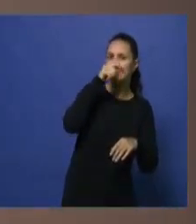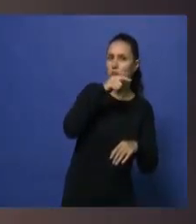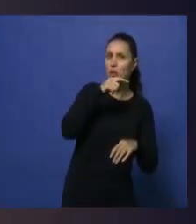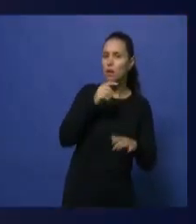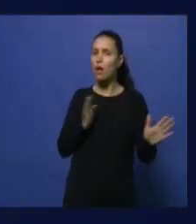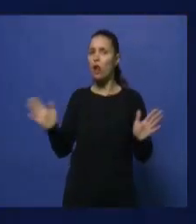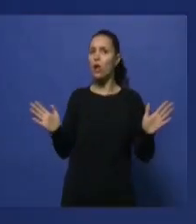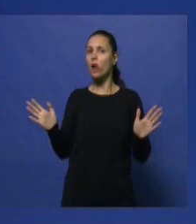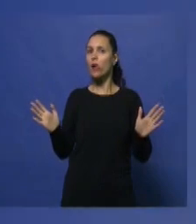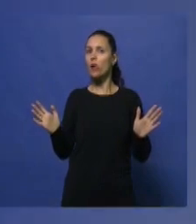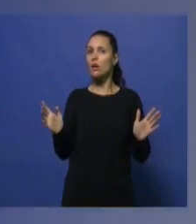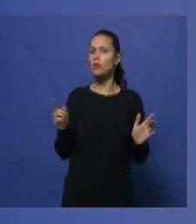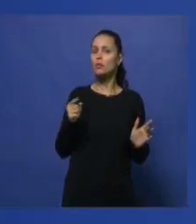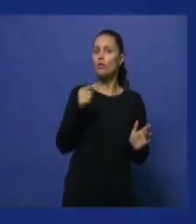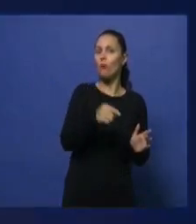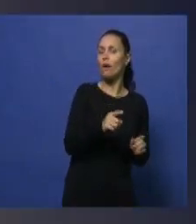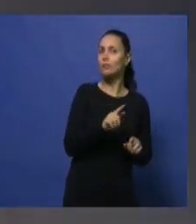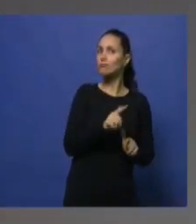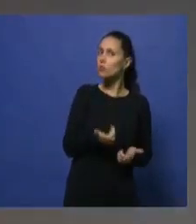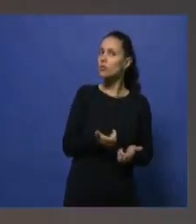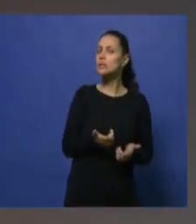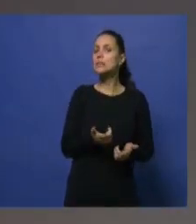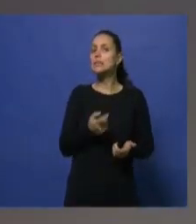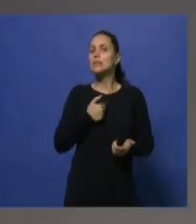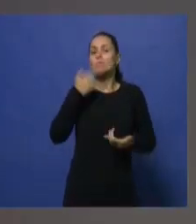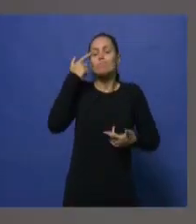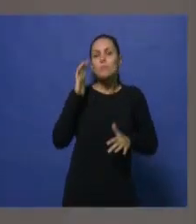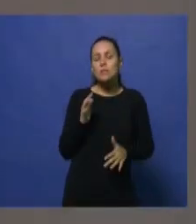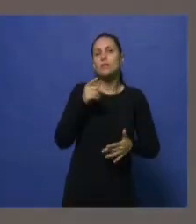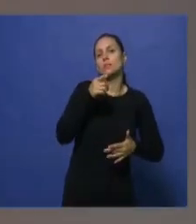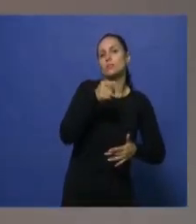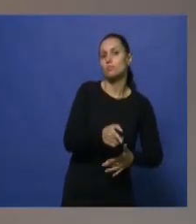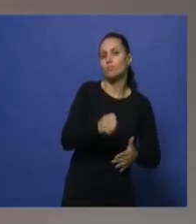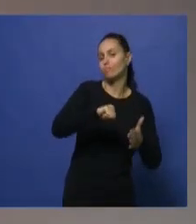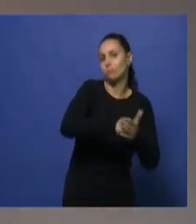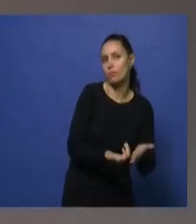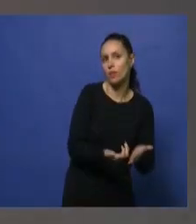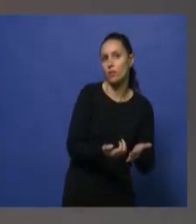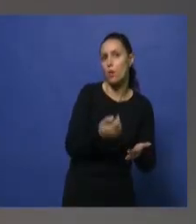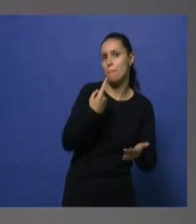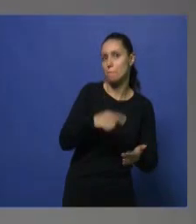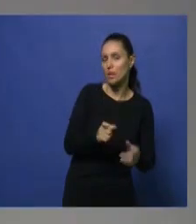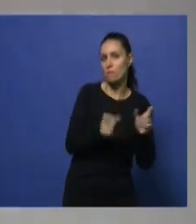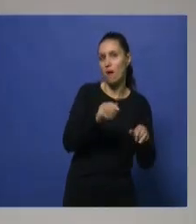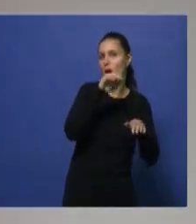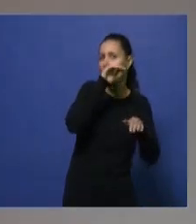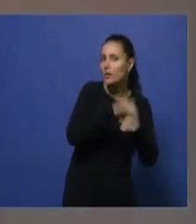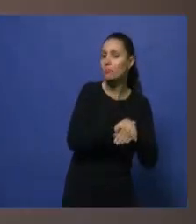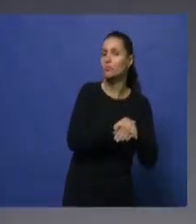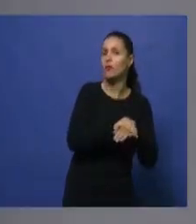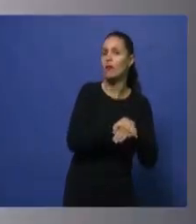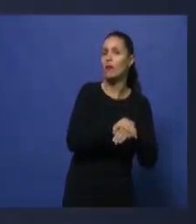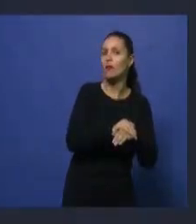siempre salen ahí dijimos ya casi que estaba terminado y nunca la bola está de nuevo aviso si se suspendía no la gente se empezó a levantar